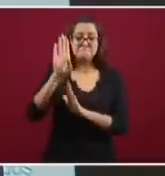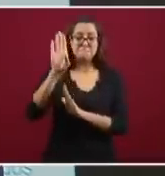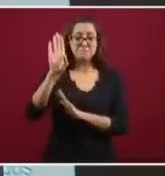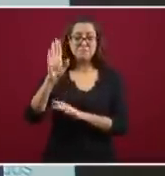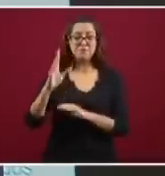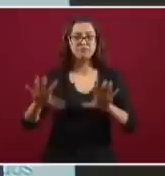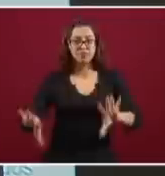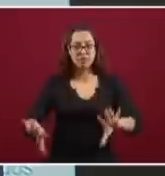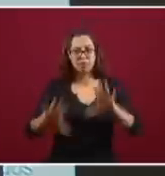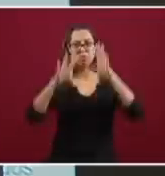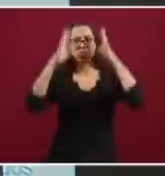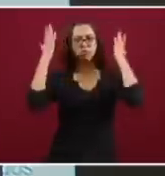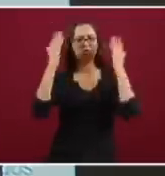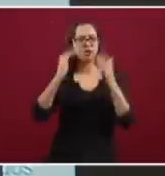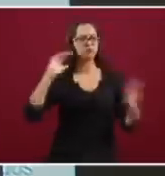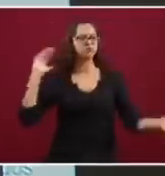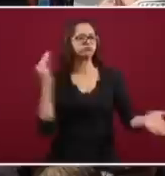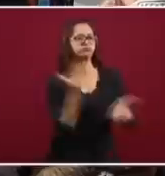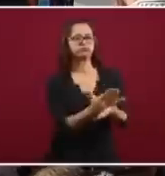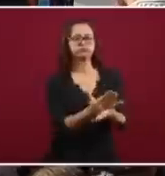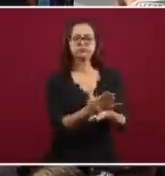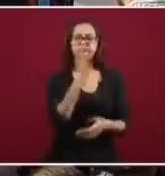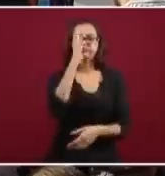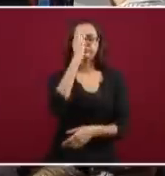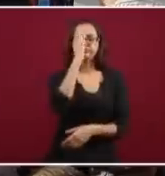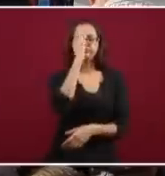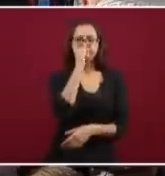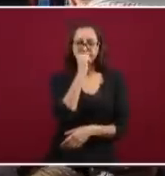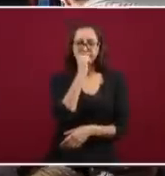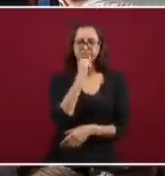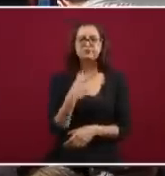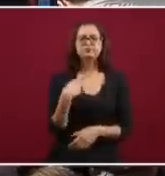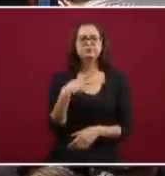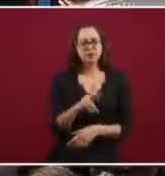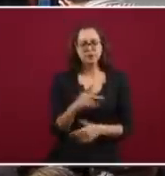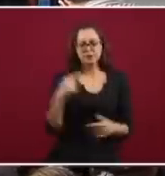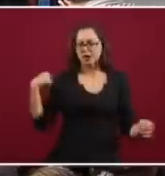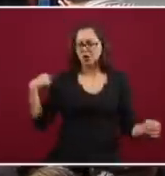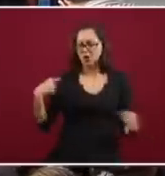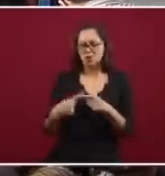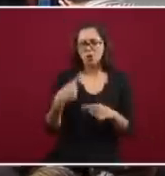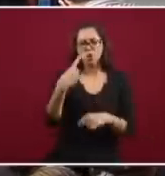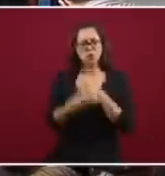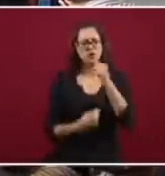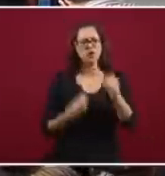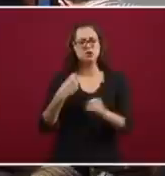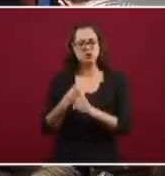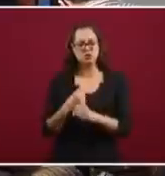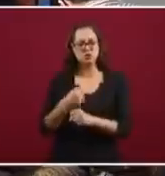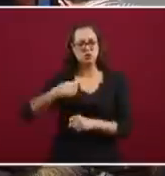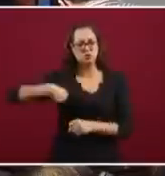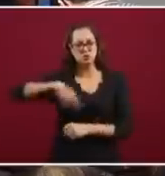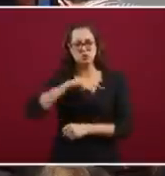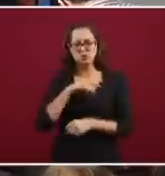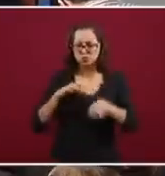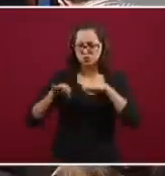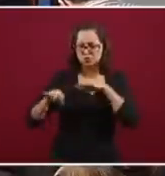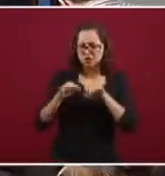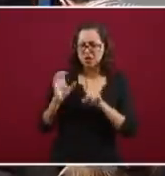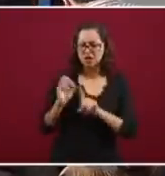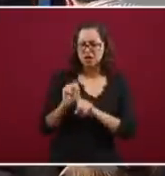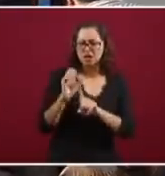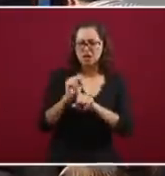bajar de la noche a la mañana. Pero ¿qué hemos logrado? A ver, aquí están los